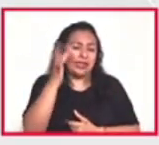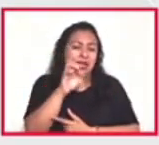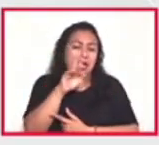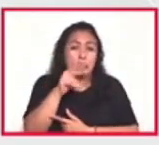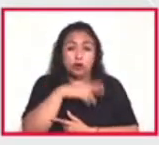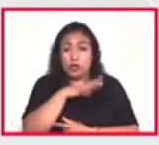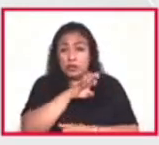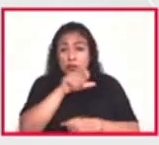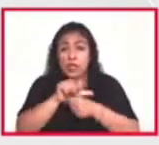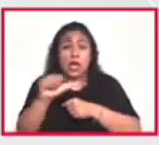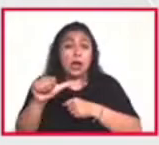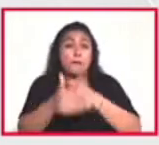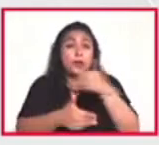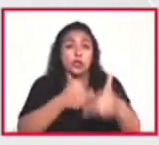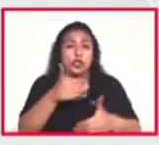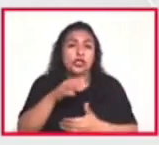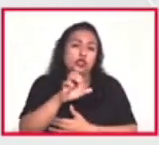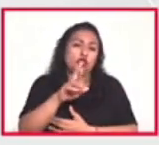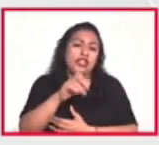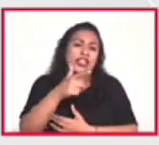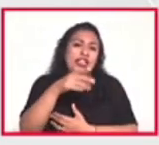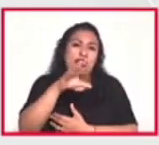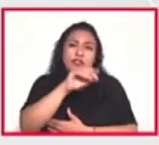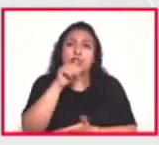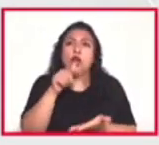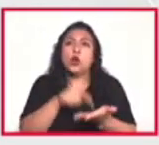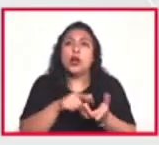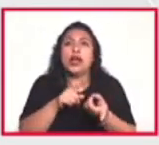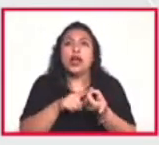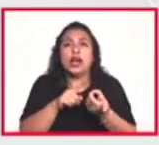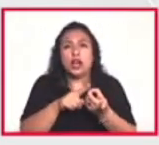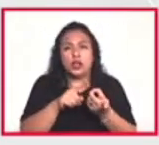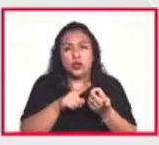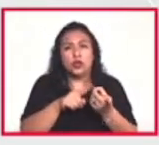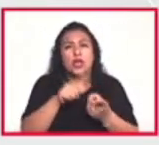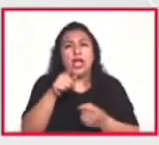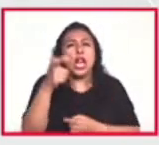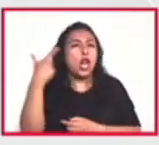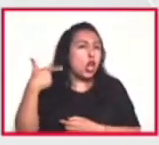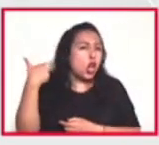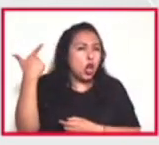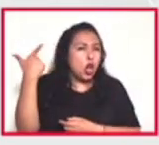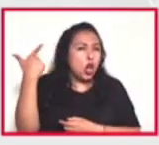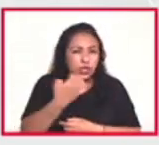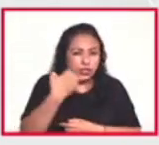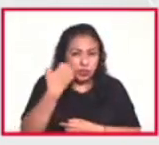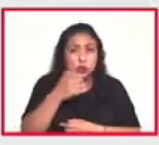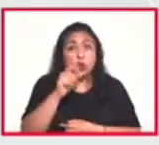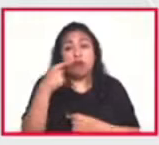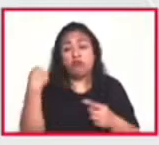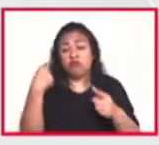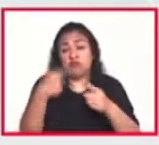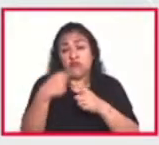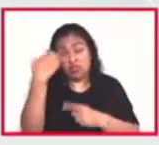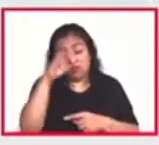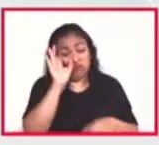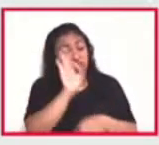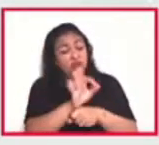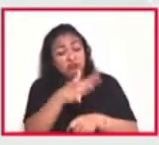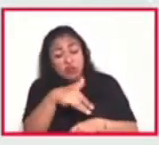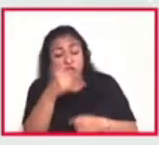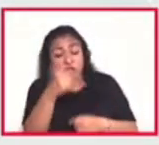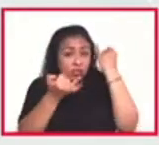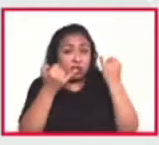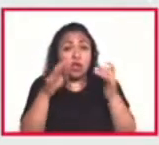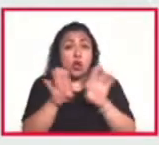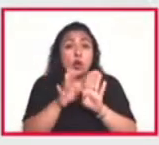en el proceso de serigrafía en la City Little Art School de Londres, y a lo largo de su trayectoria defendió la búsqueda creativa a través